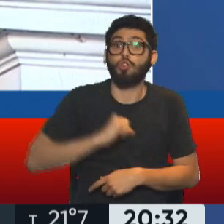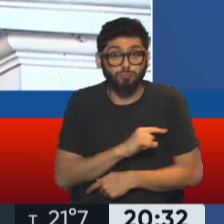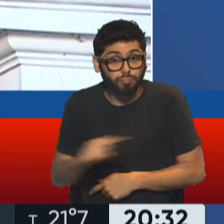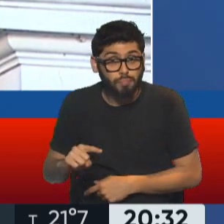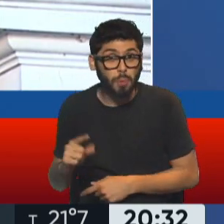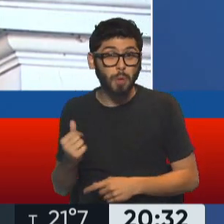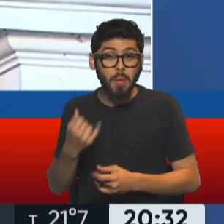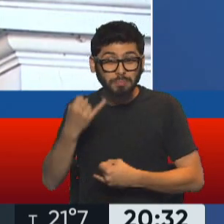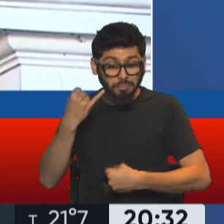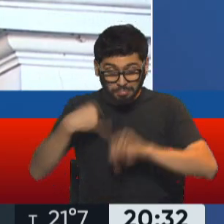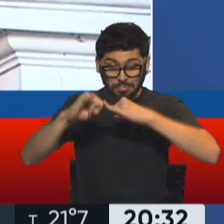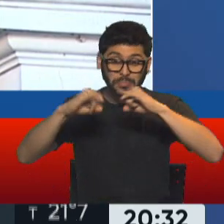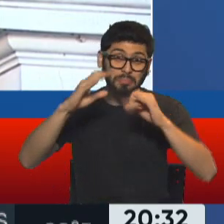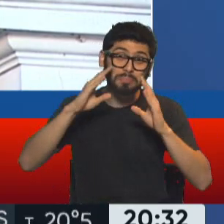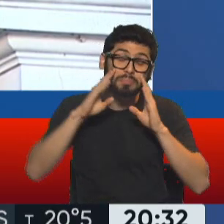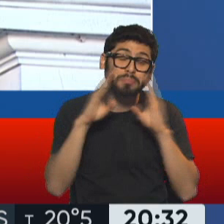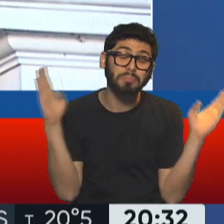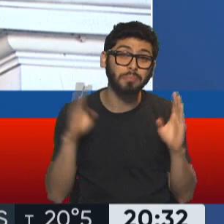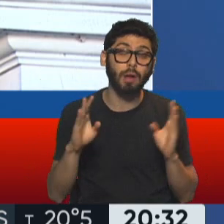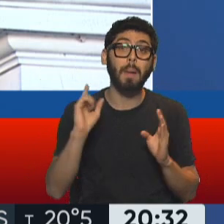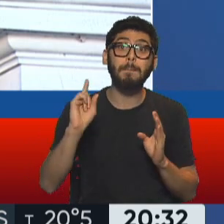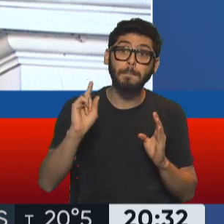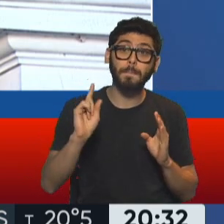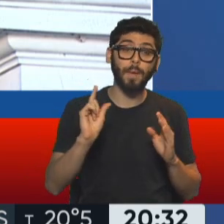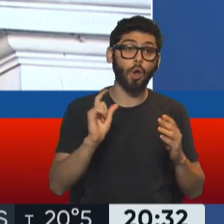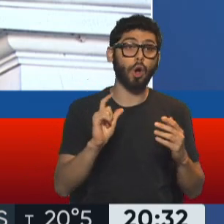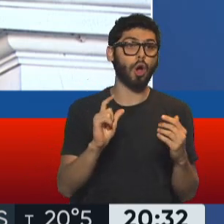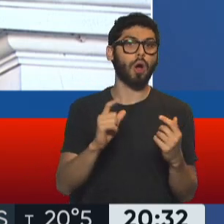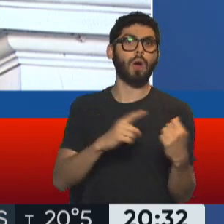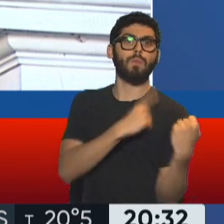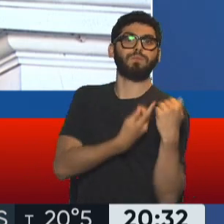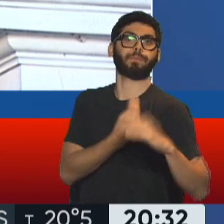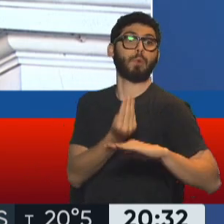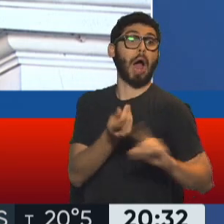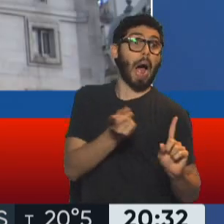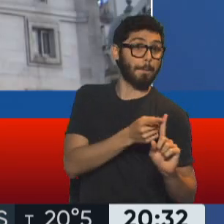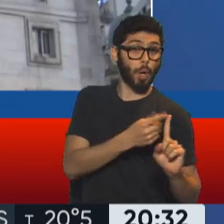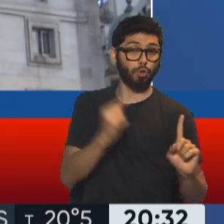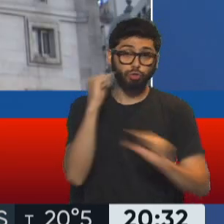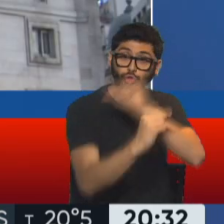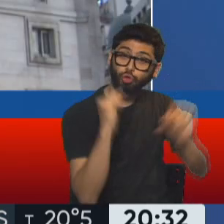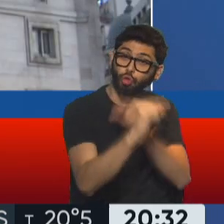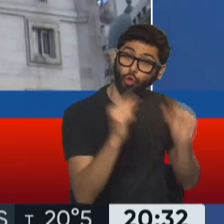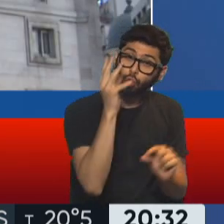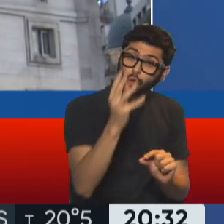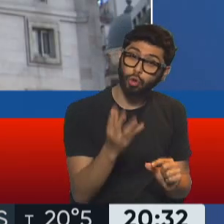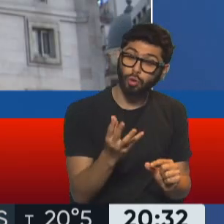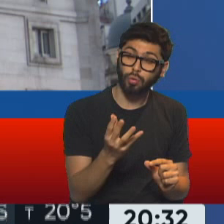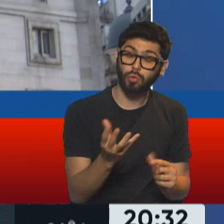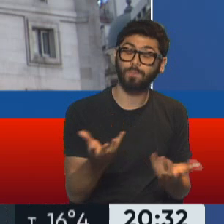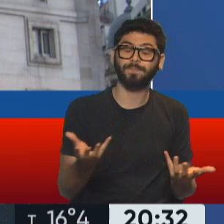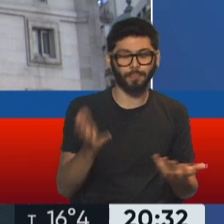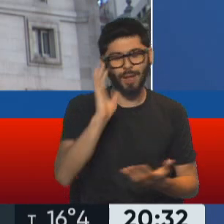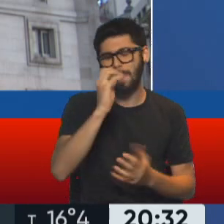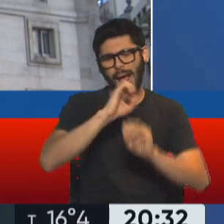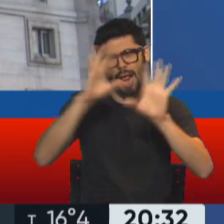era exorbitante, pero los amigos del poder tenían este tipo de privilegios. Es que justamente yo creo que hay que entender para qué está este banco. No es un